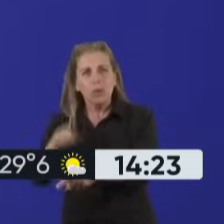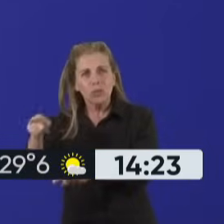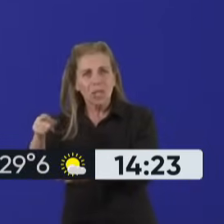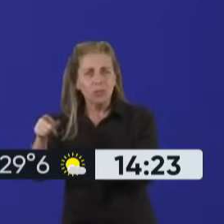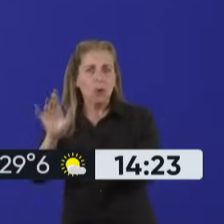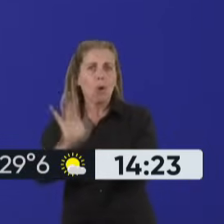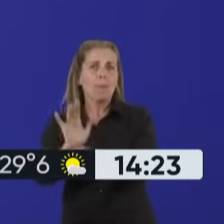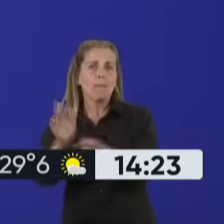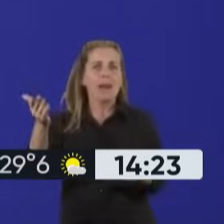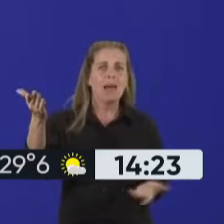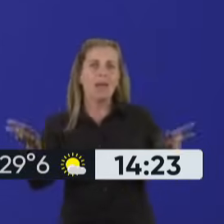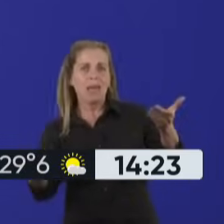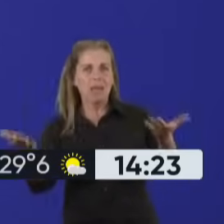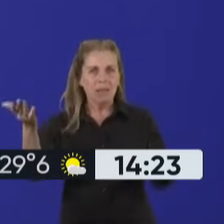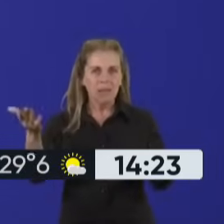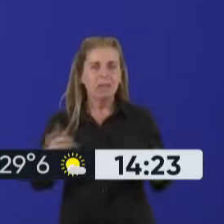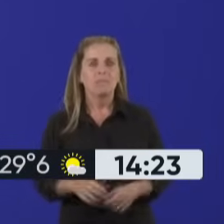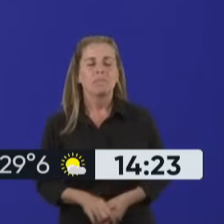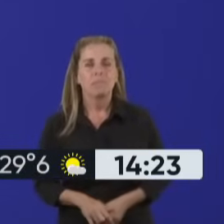más de IVA, por ejemplo.